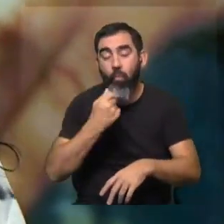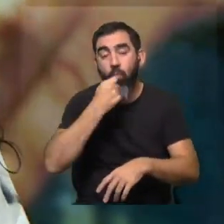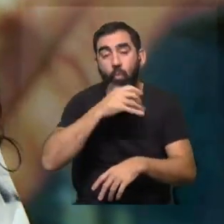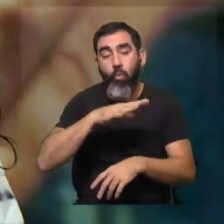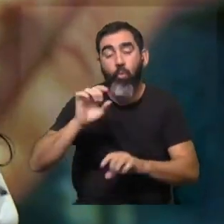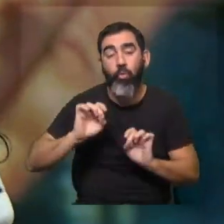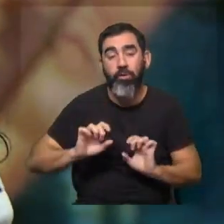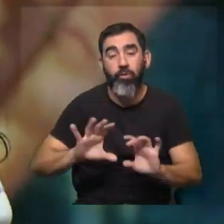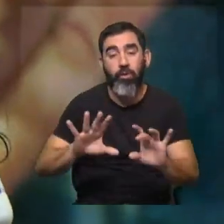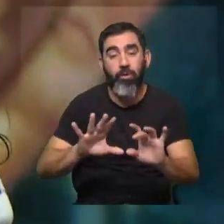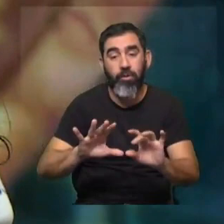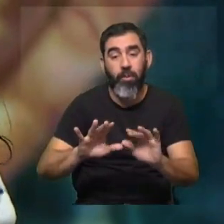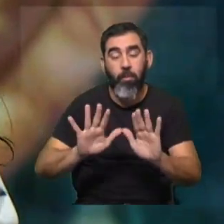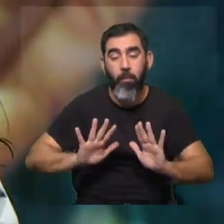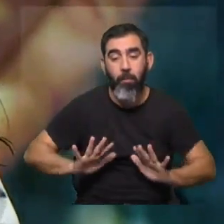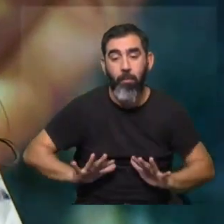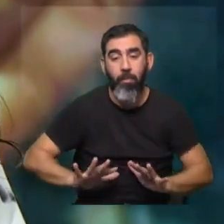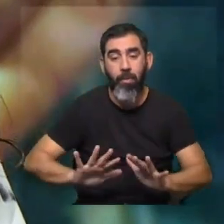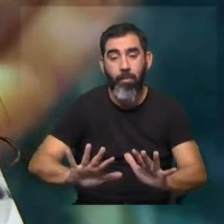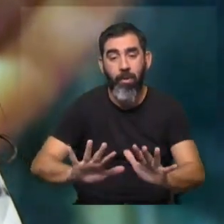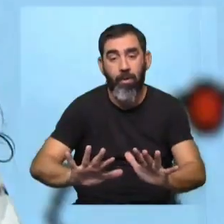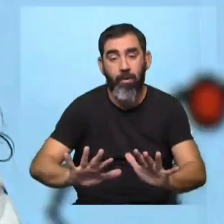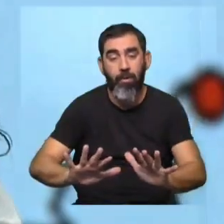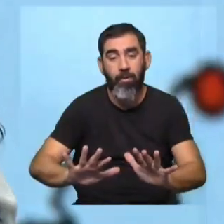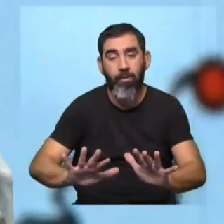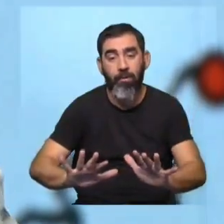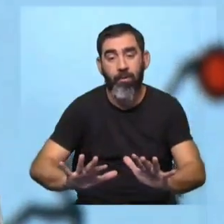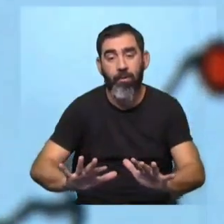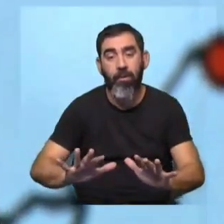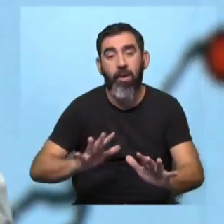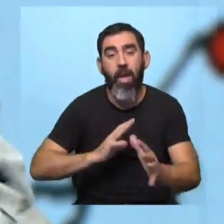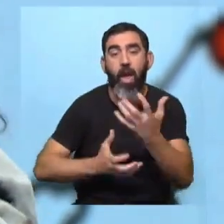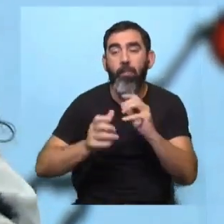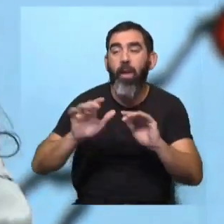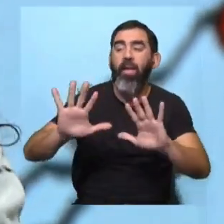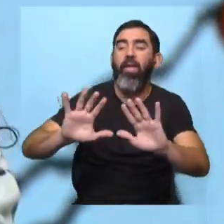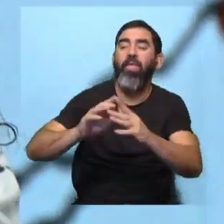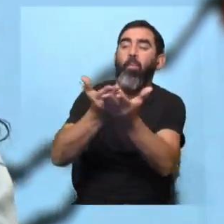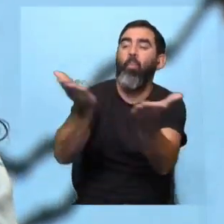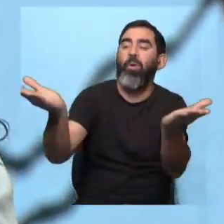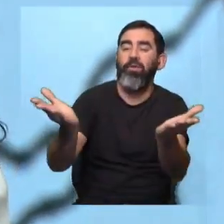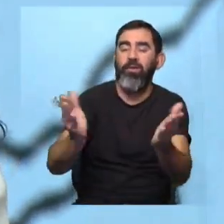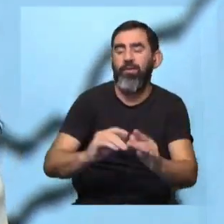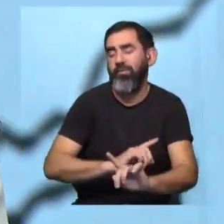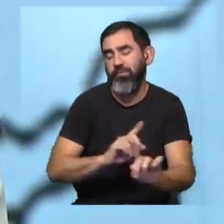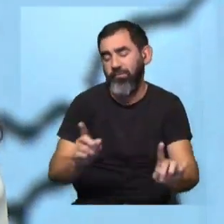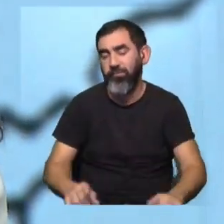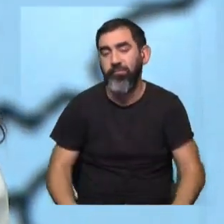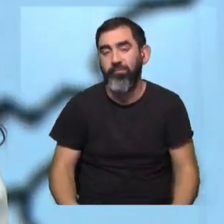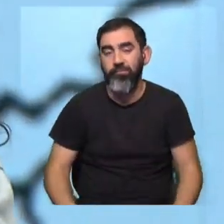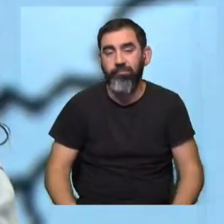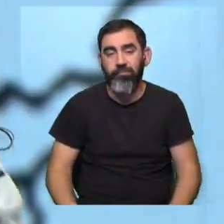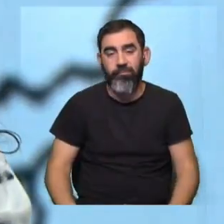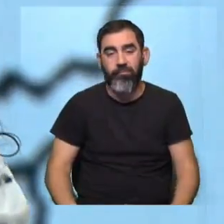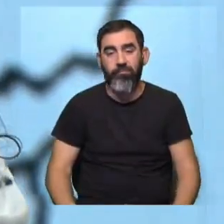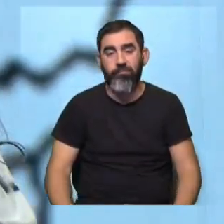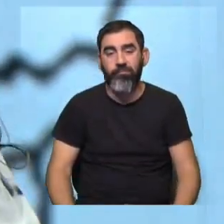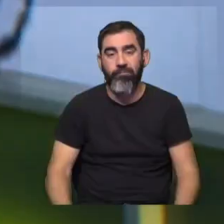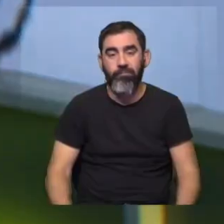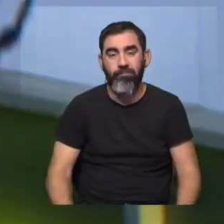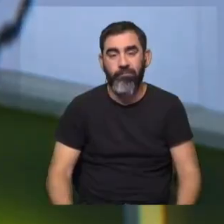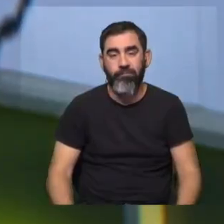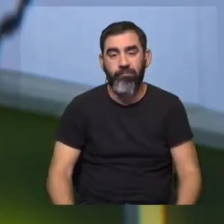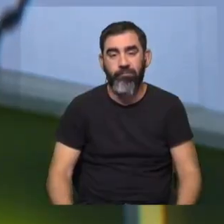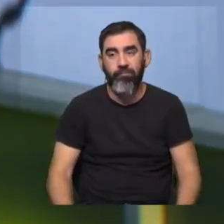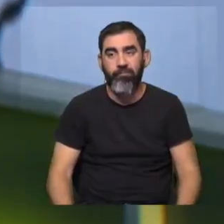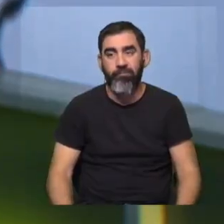Natural, allí lo preparamos. Eso no quiere decir que quedó el animal ahí puesto, que alguien se puede imaginar que en el museo quedó como Ya en está exhibición. embalsamado y a la